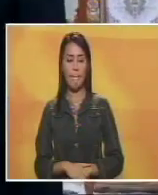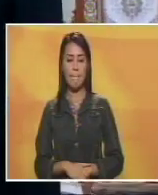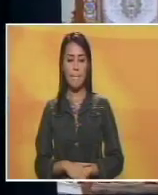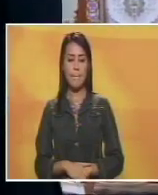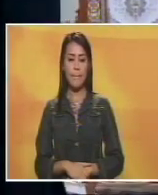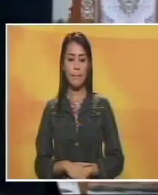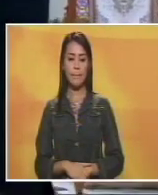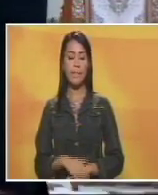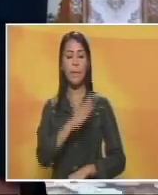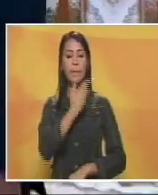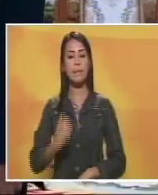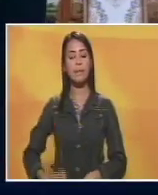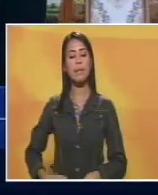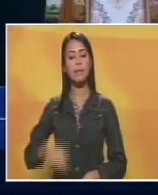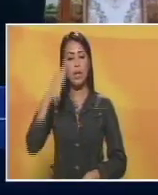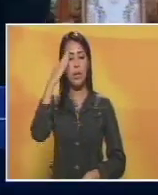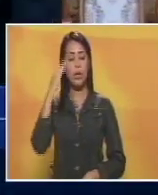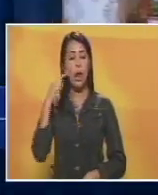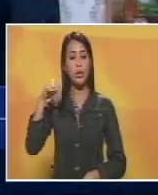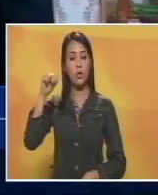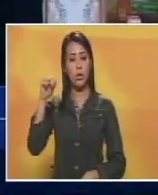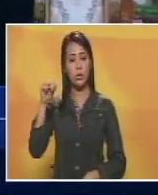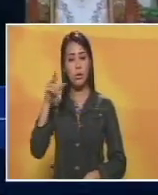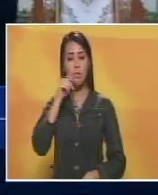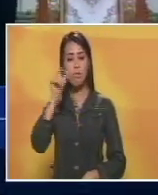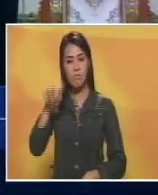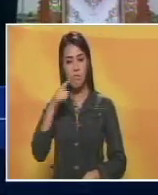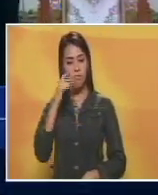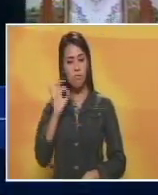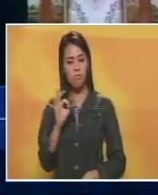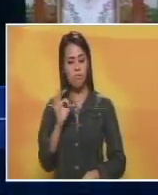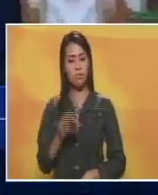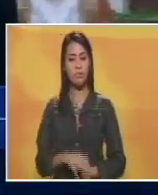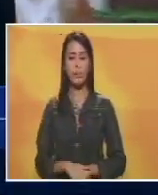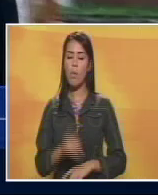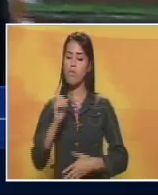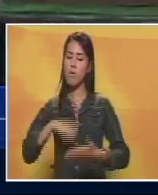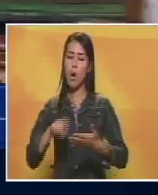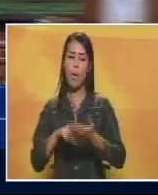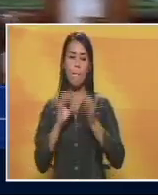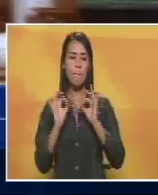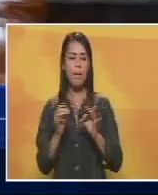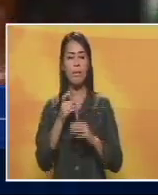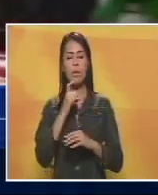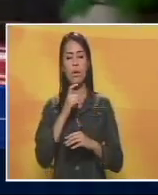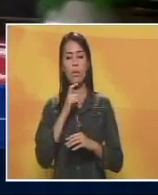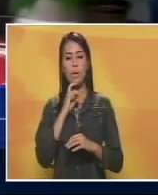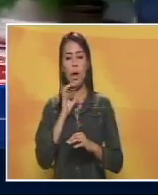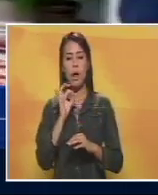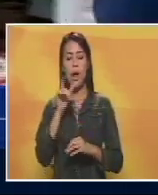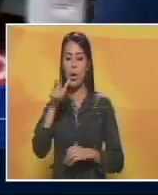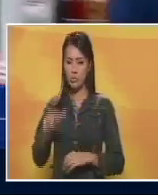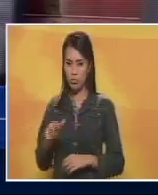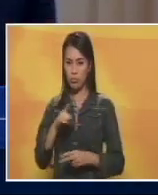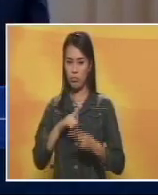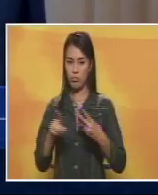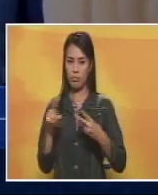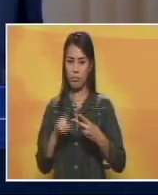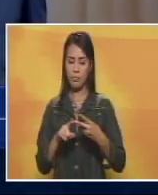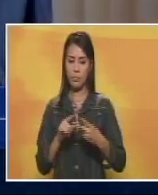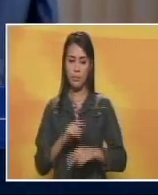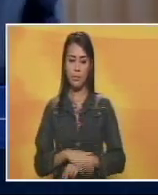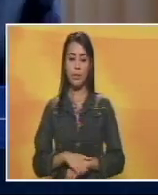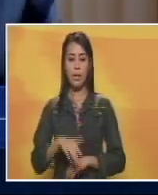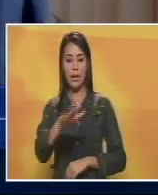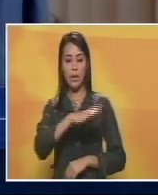El líder de Corea del Norte, Kim Jong-un, se ofreció a desmantelar por completo el complejo de Yongbyon,